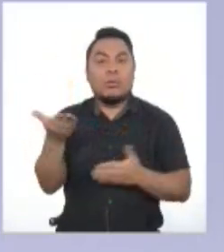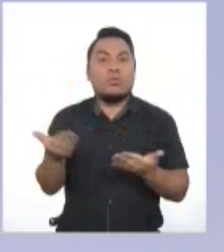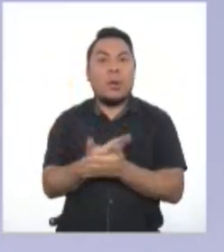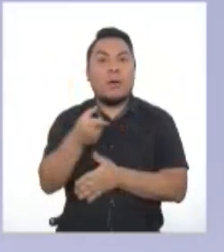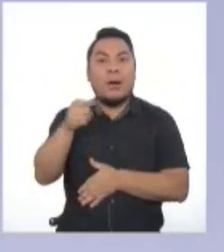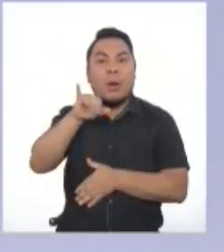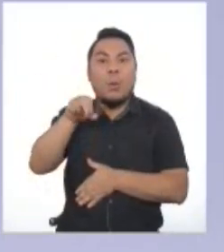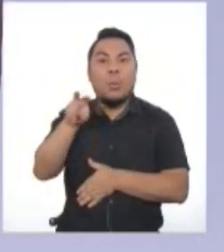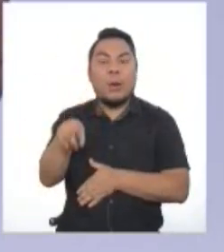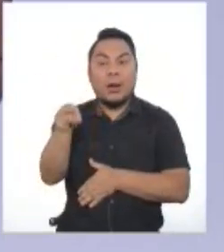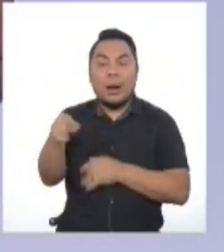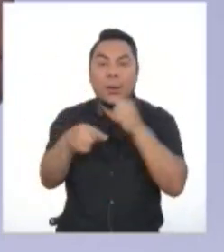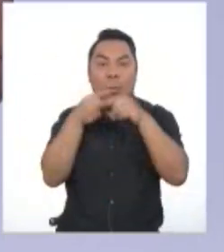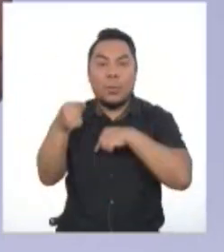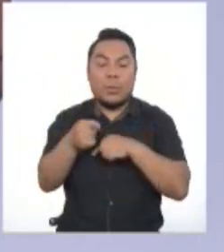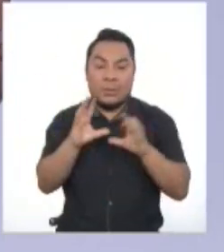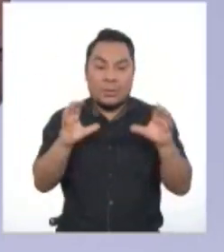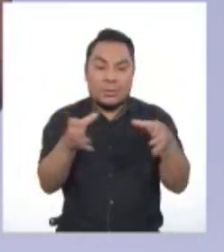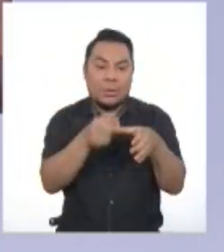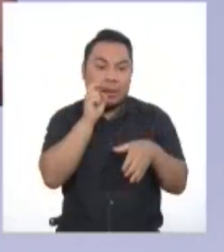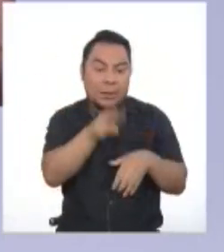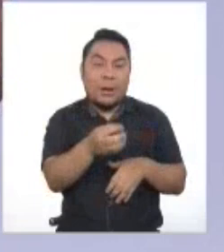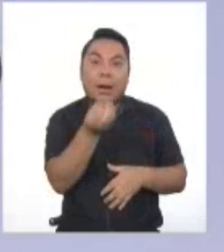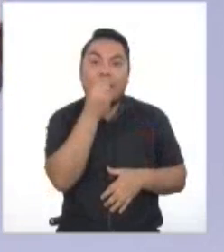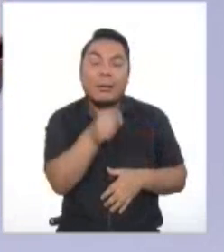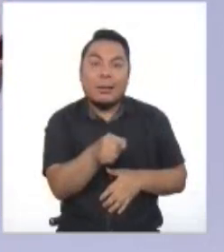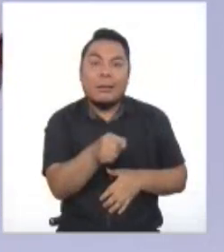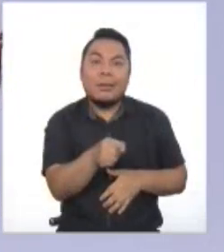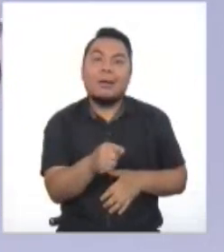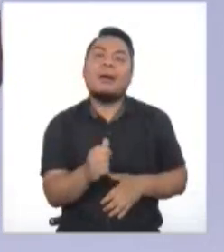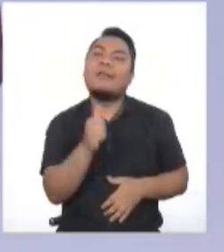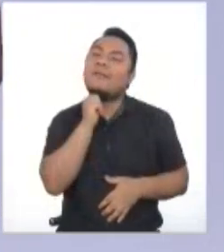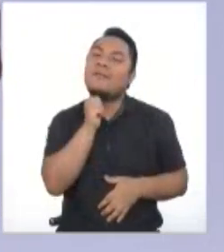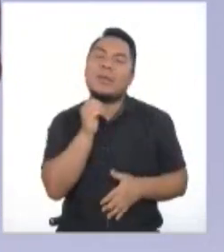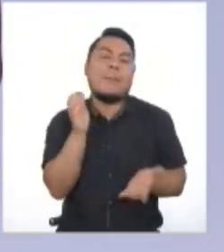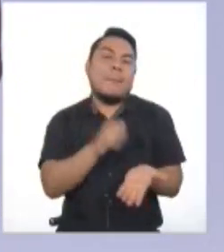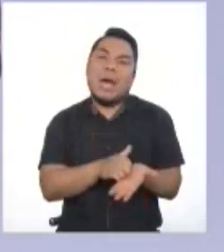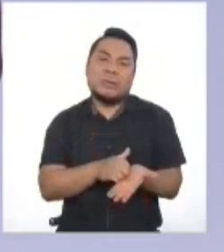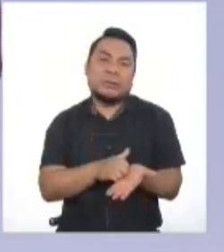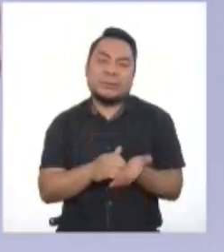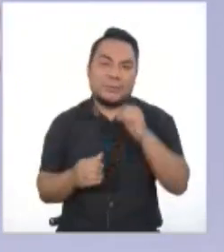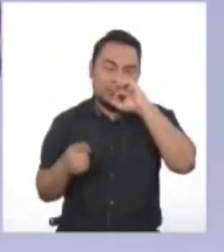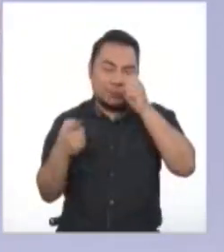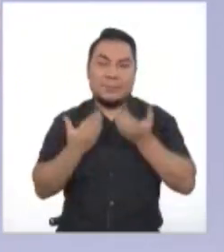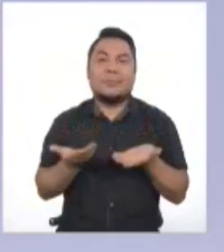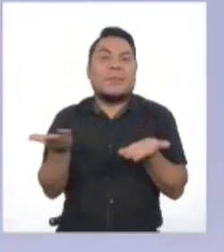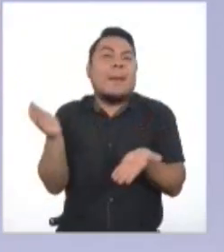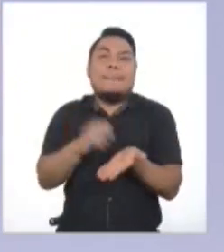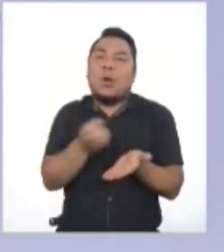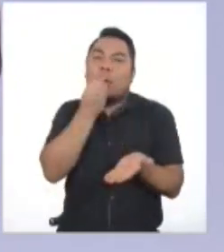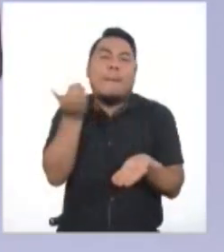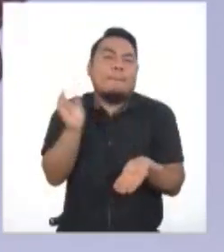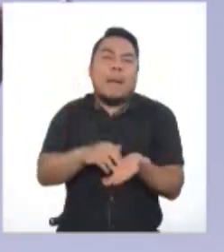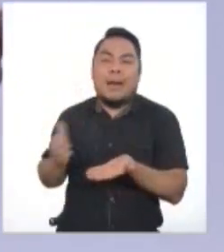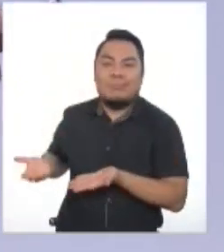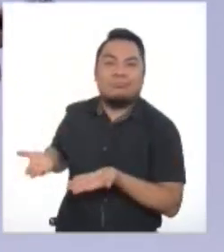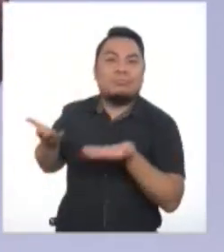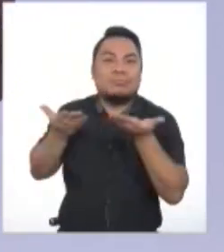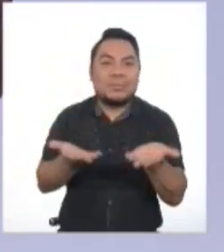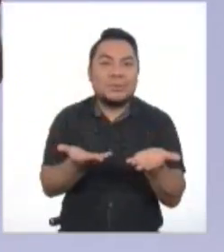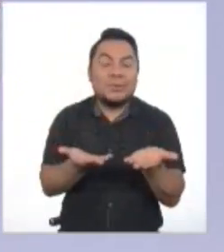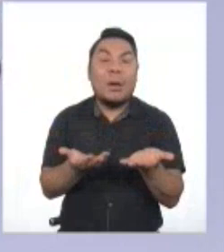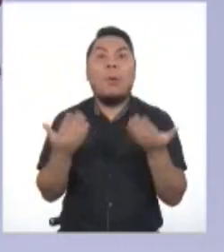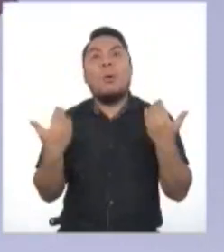Juan. Él nos cuenta que el comité vio que estos alimentos no eran suficientes y han recibido muchos alimentos más. Y